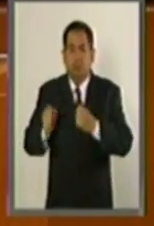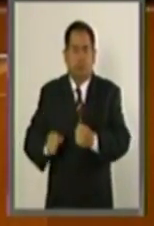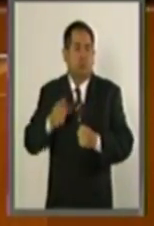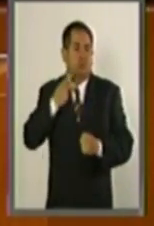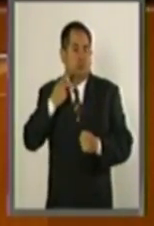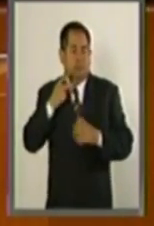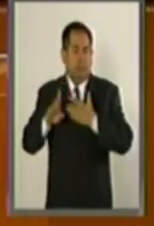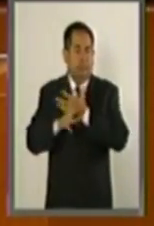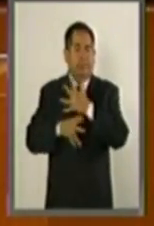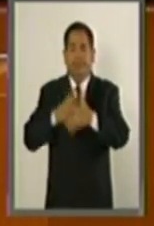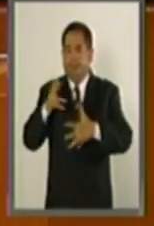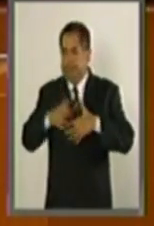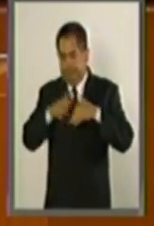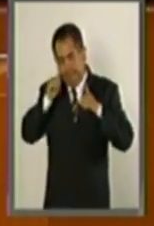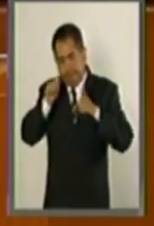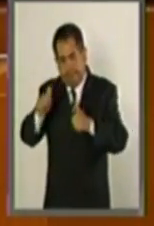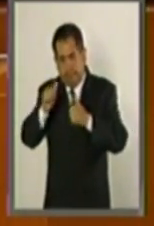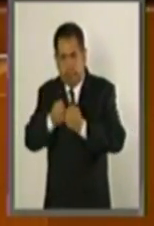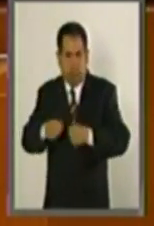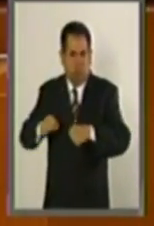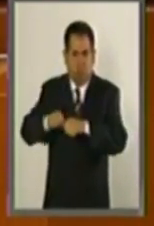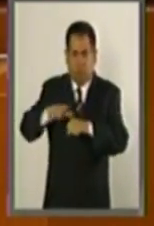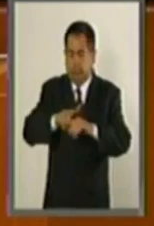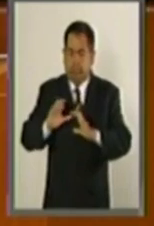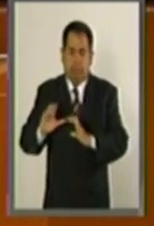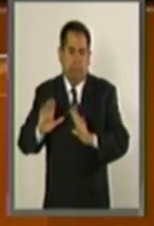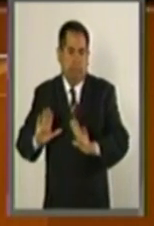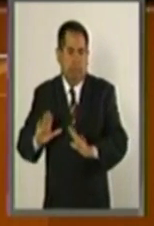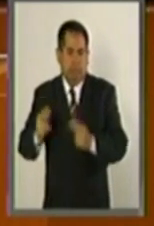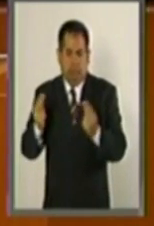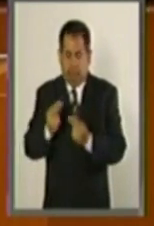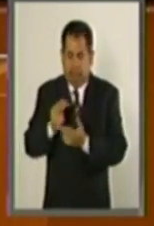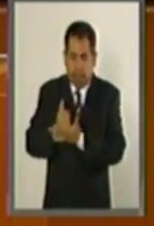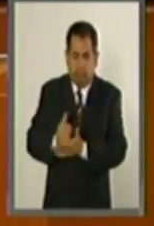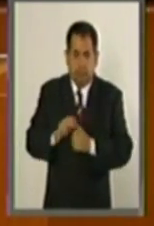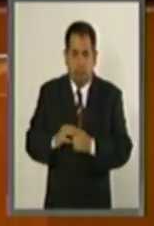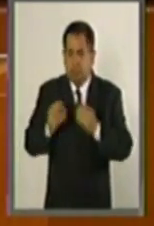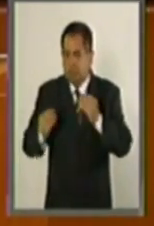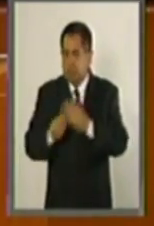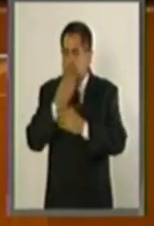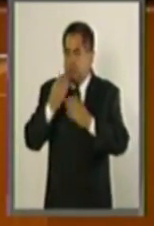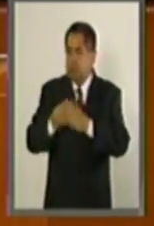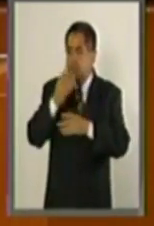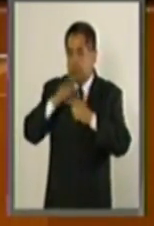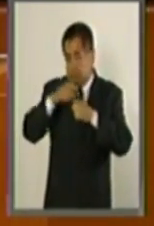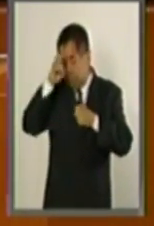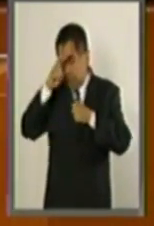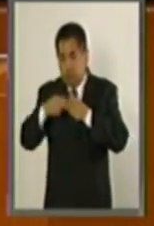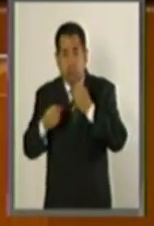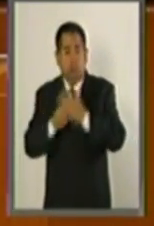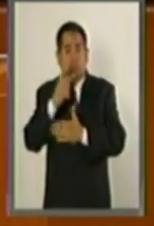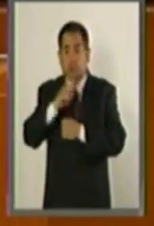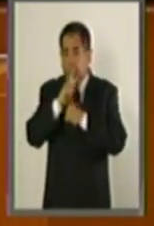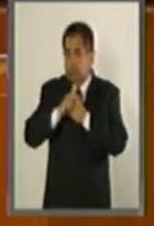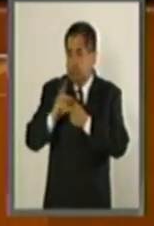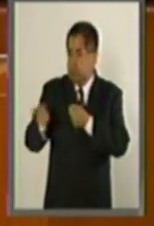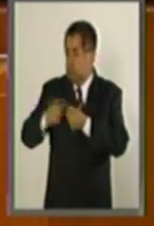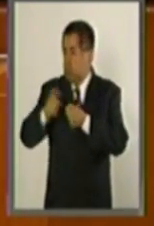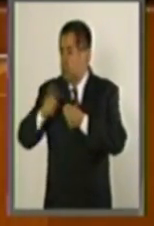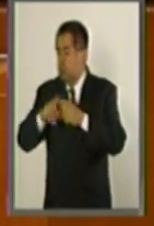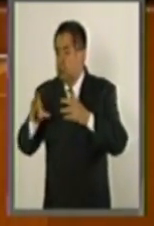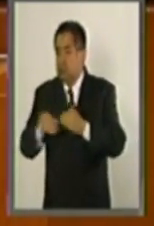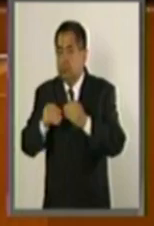política, económica y social de la región, la integración de los nuevos estados de la Unión Europea y a otros